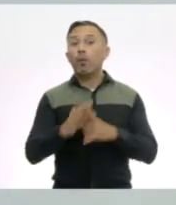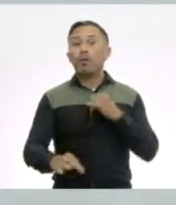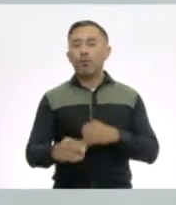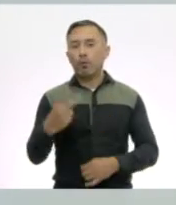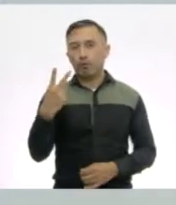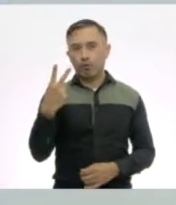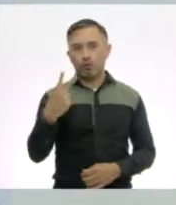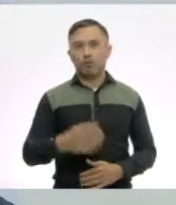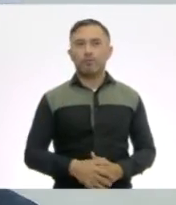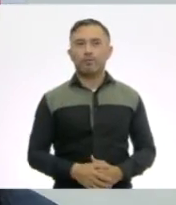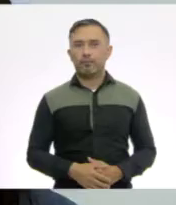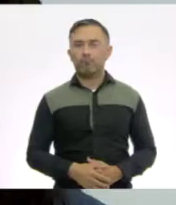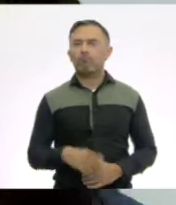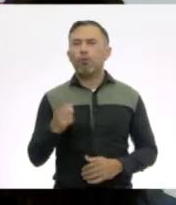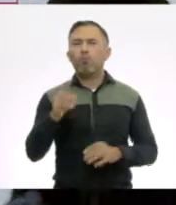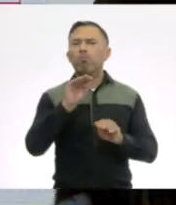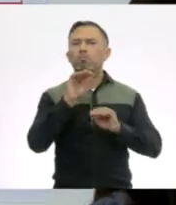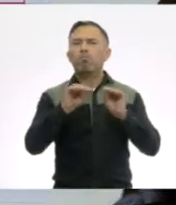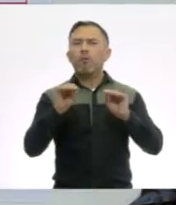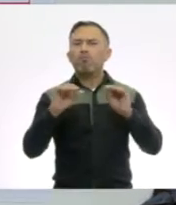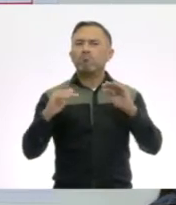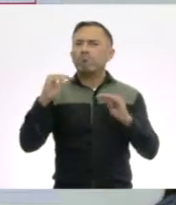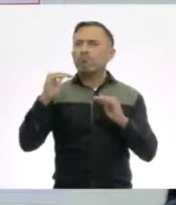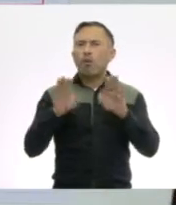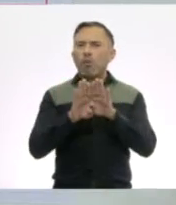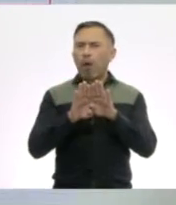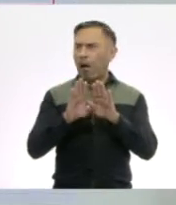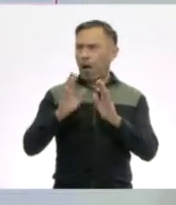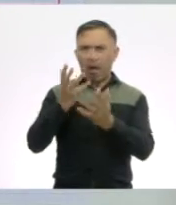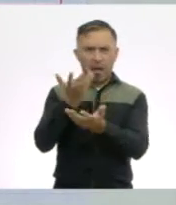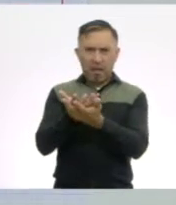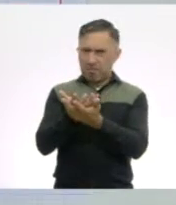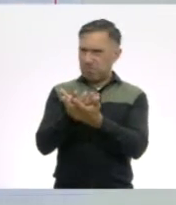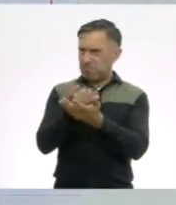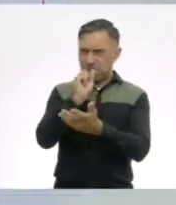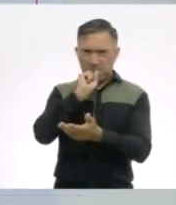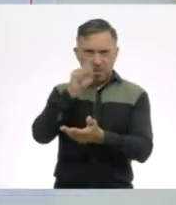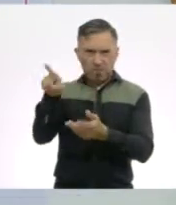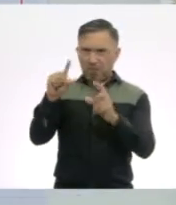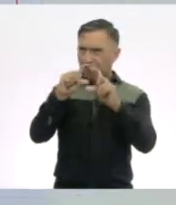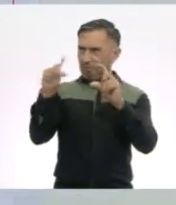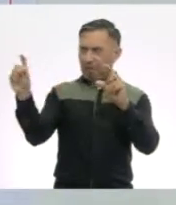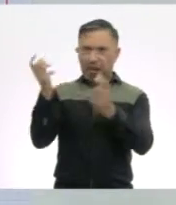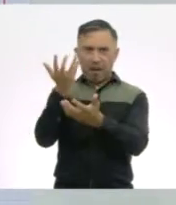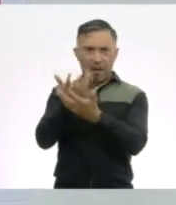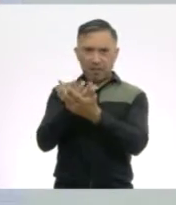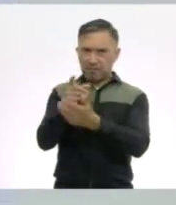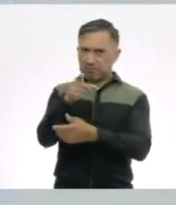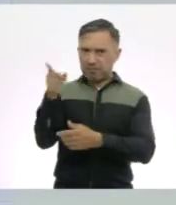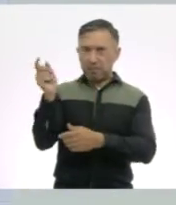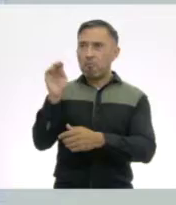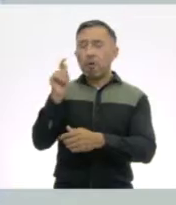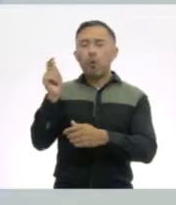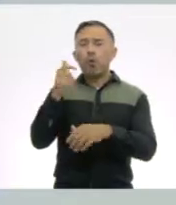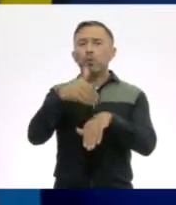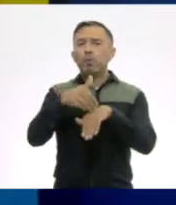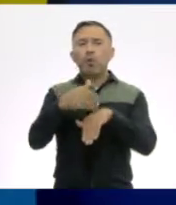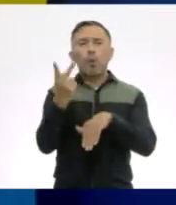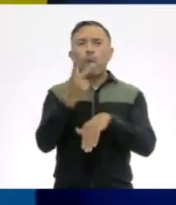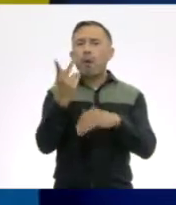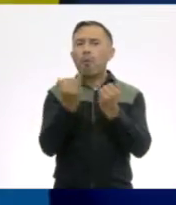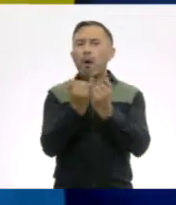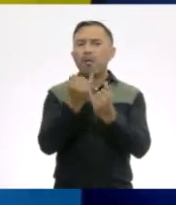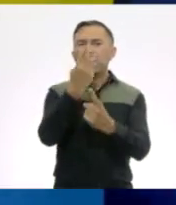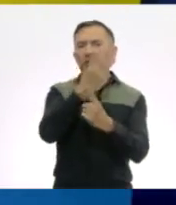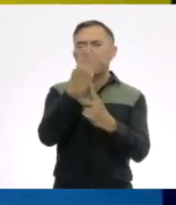¿Cómo los acomodarías? Pues tal cual están, porque tengo dos números iguales y este que es más pequeño, y